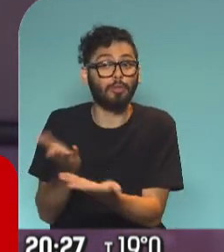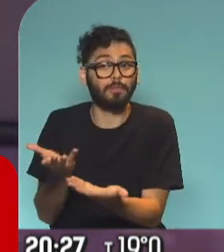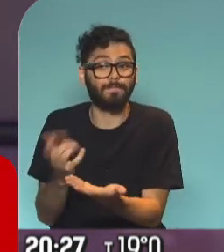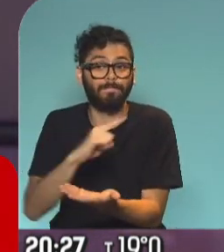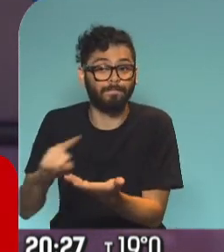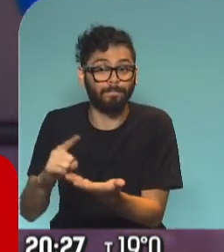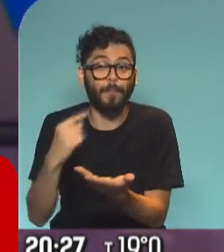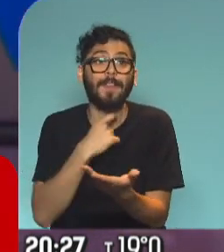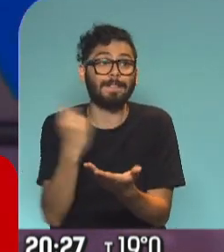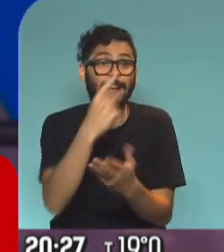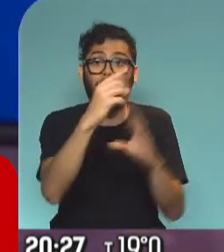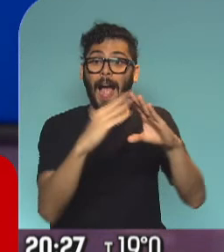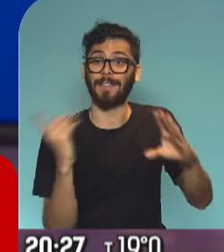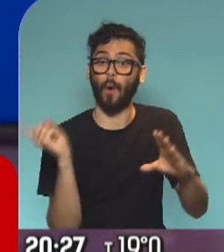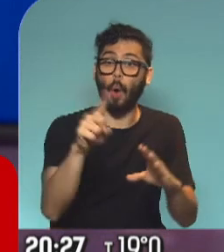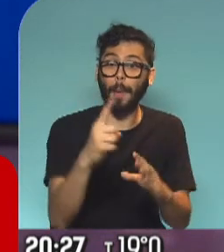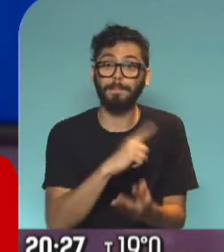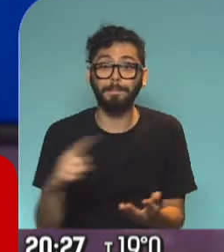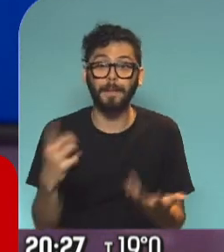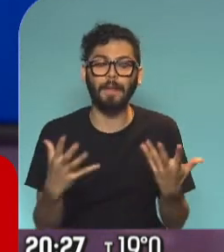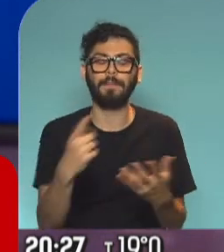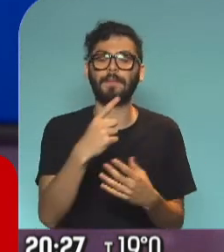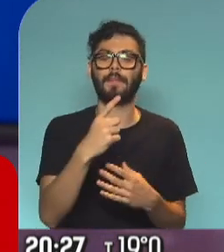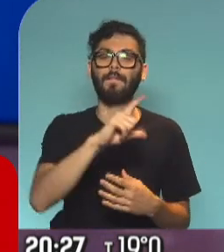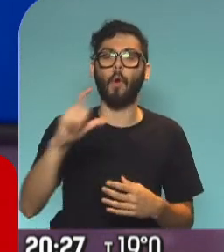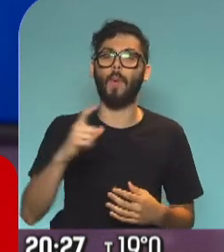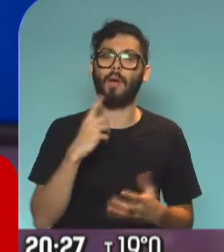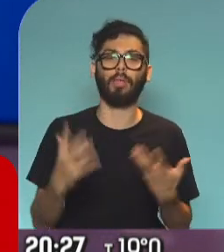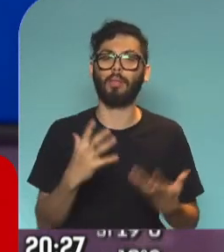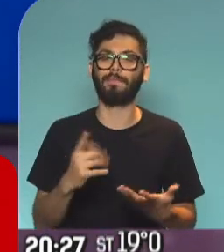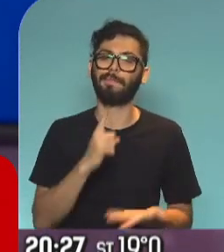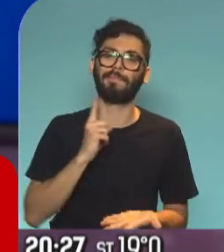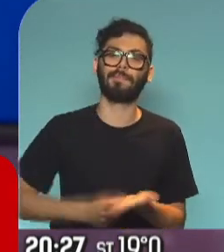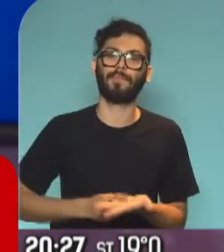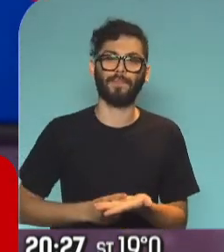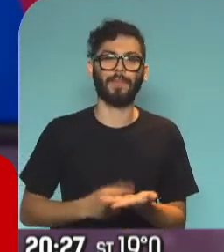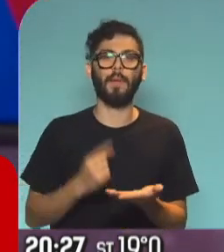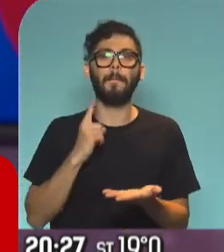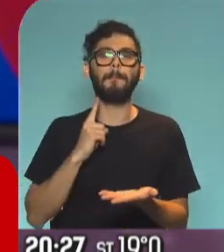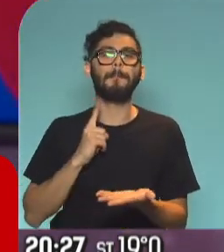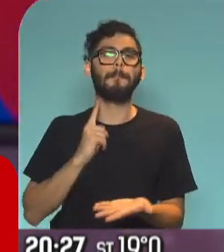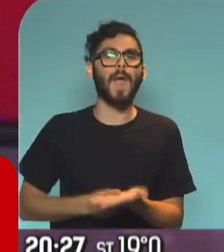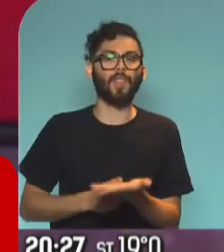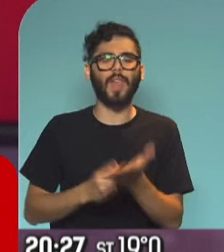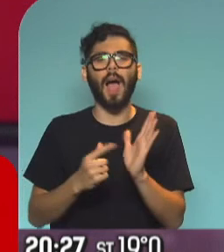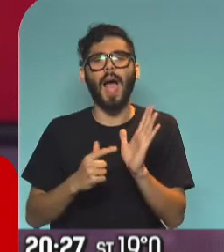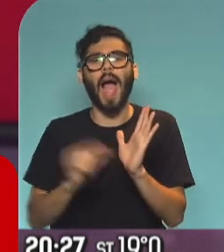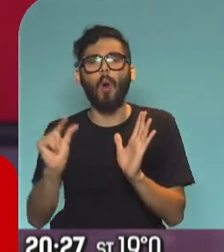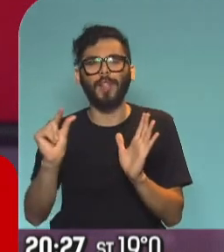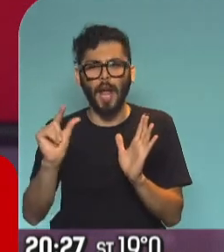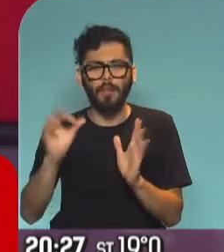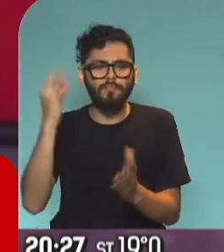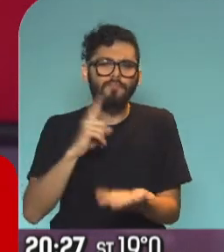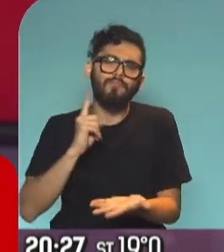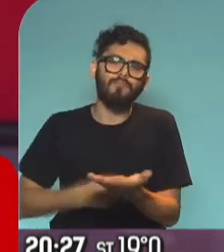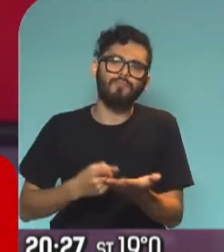su casa y no puede hacerlo, para saltear esa instancia dictó esta medida, que es una medida cautelar, que no es una medida de fondo, pero que en los